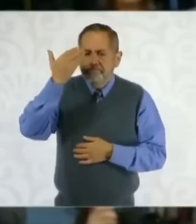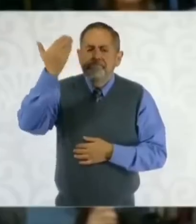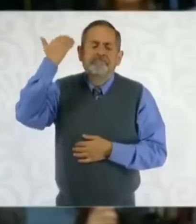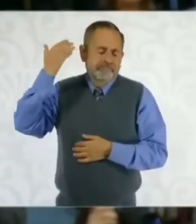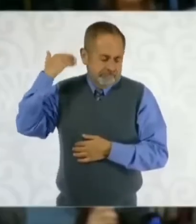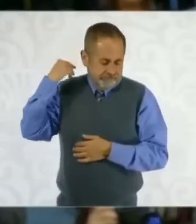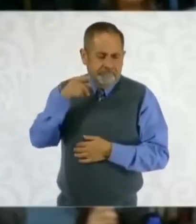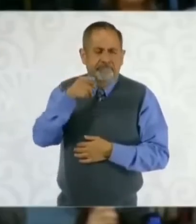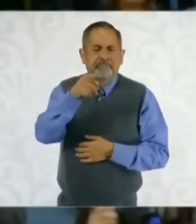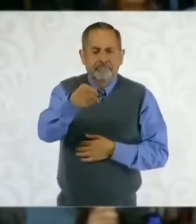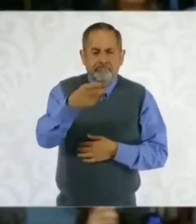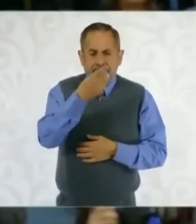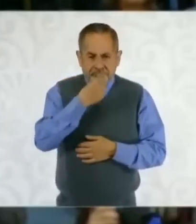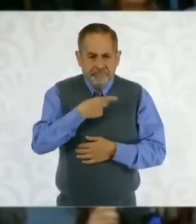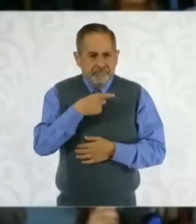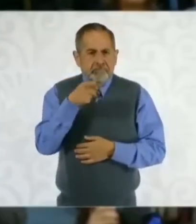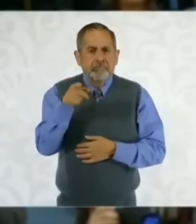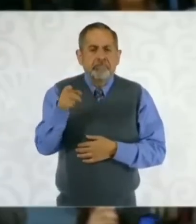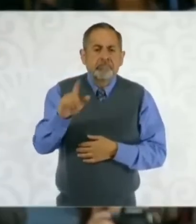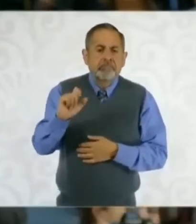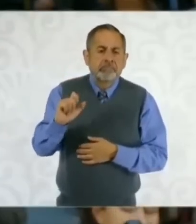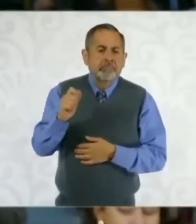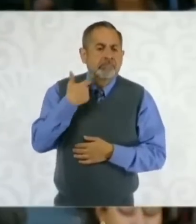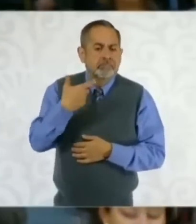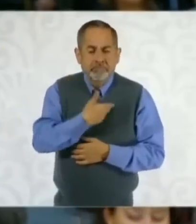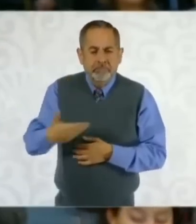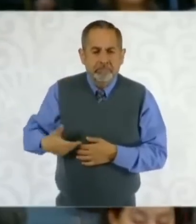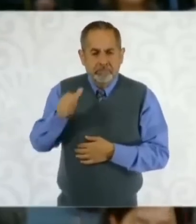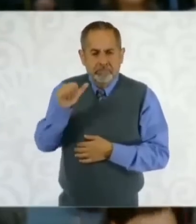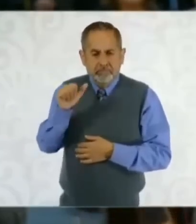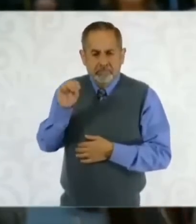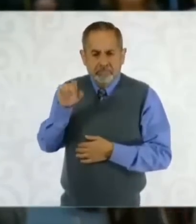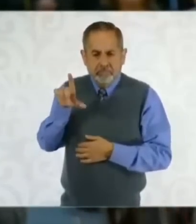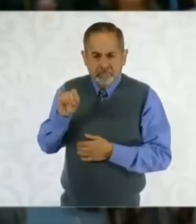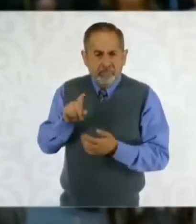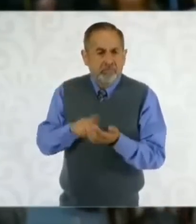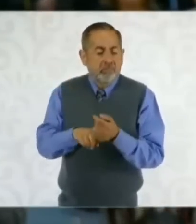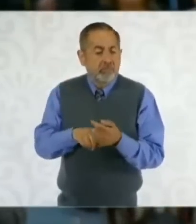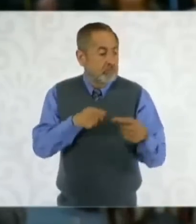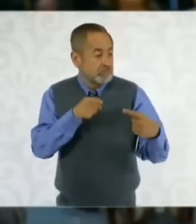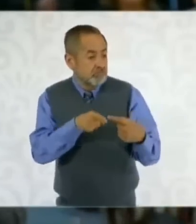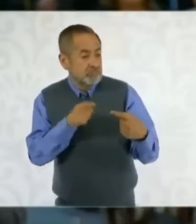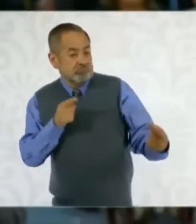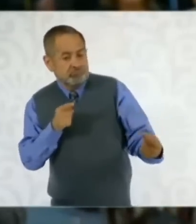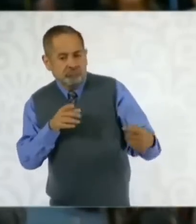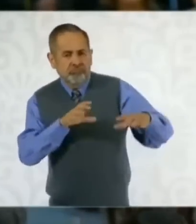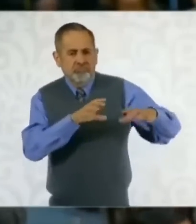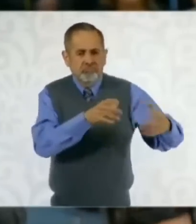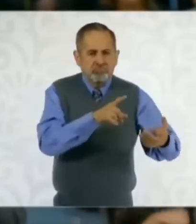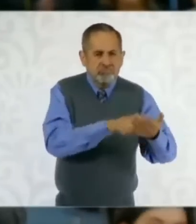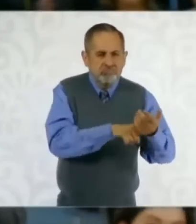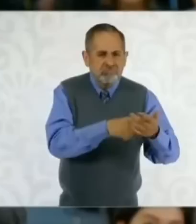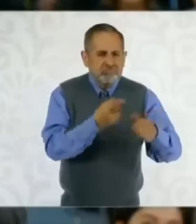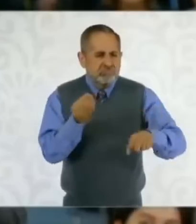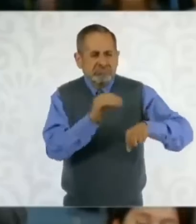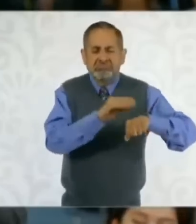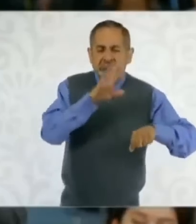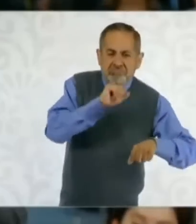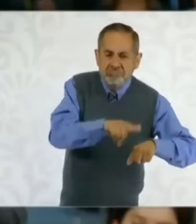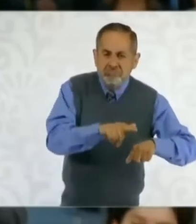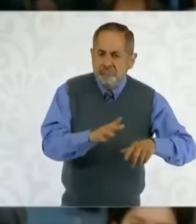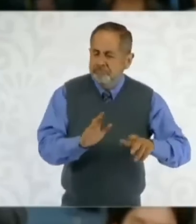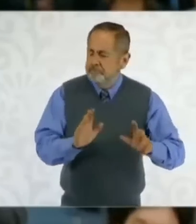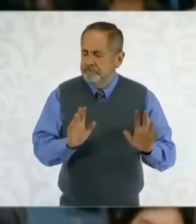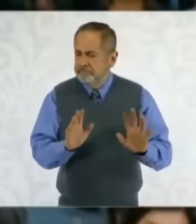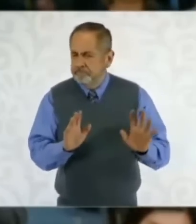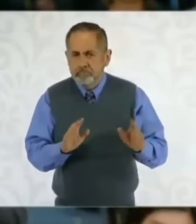en algún momento me dijo el expresidente Andrés Manuel López Obrador, de que la oposición no se estaba portando tan mal,